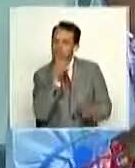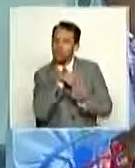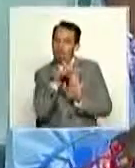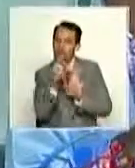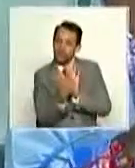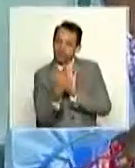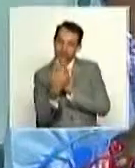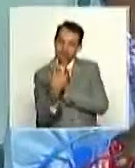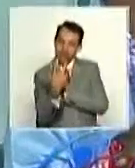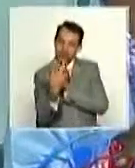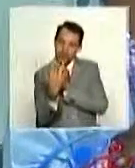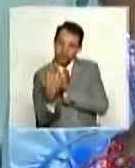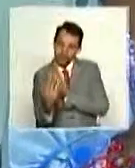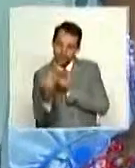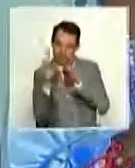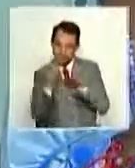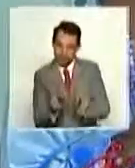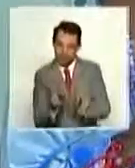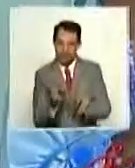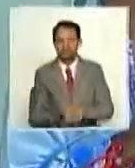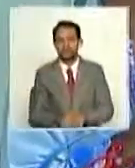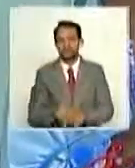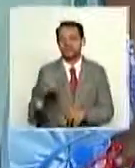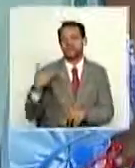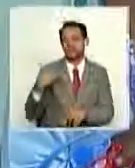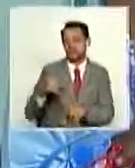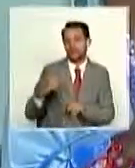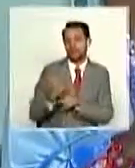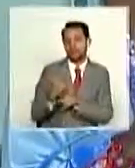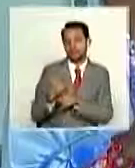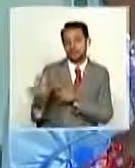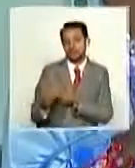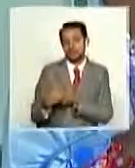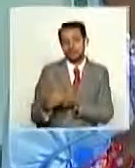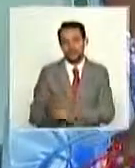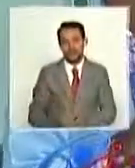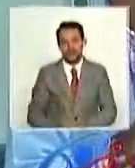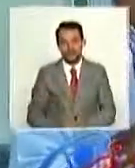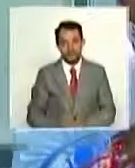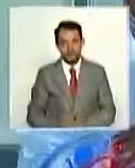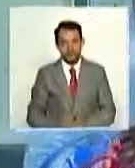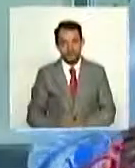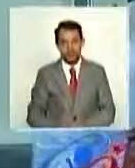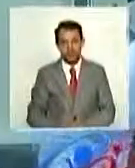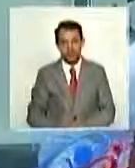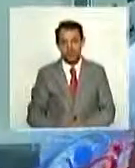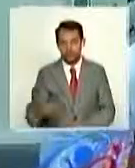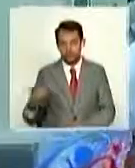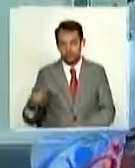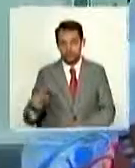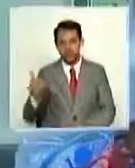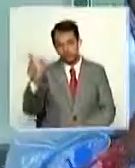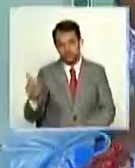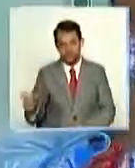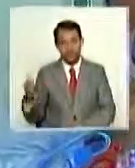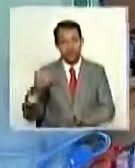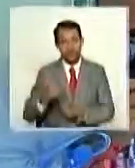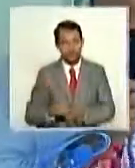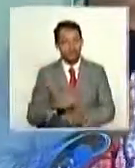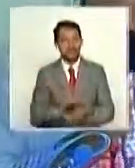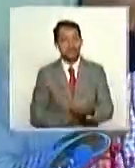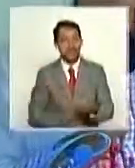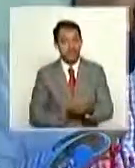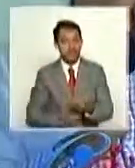y oportuno del paciente que acaba de llegar a su consultorio. Así como ustedes llegan muchas veces con exámenes de